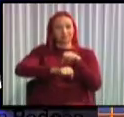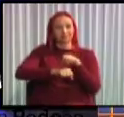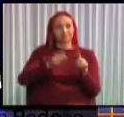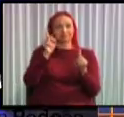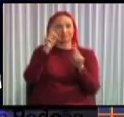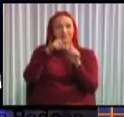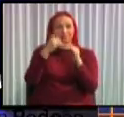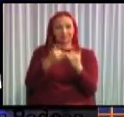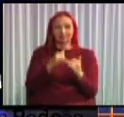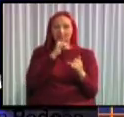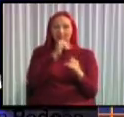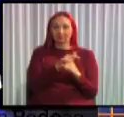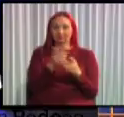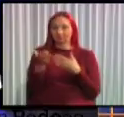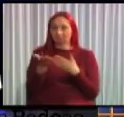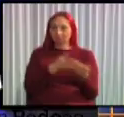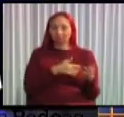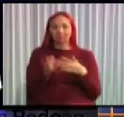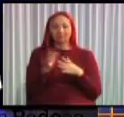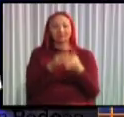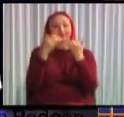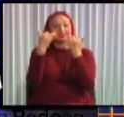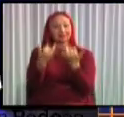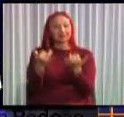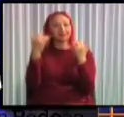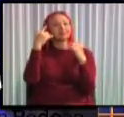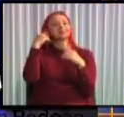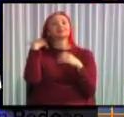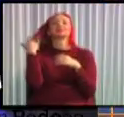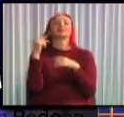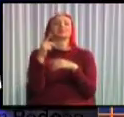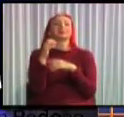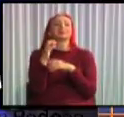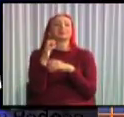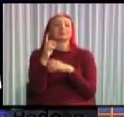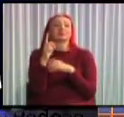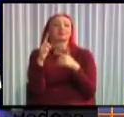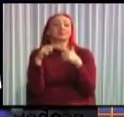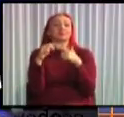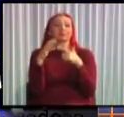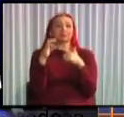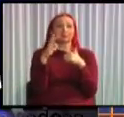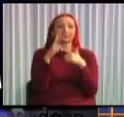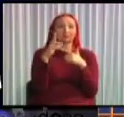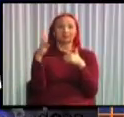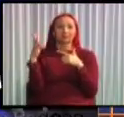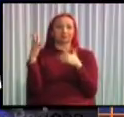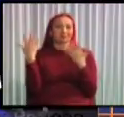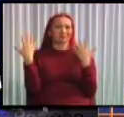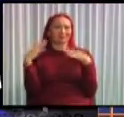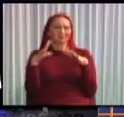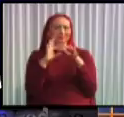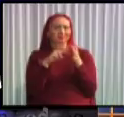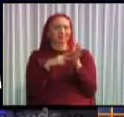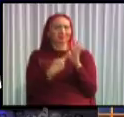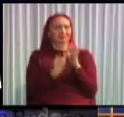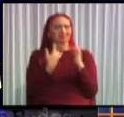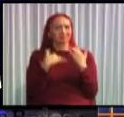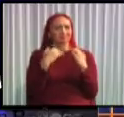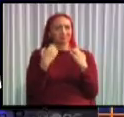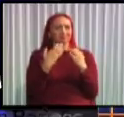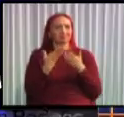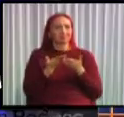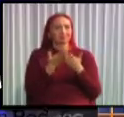hasta que no servía, ahora es PS1, PS2, 3, 4, dice. Y todavía